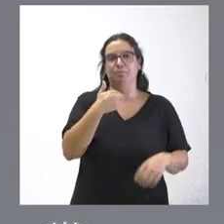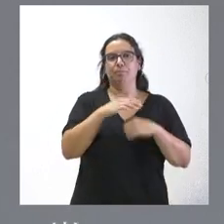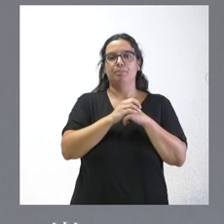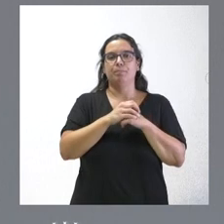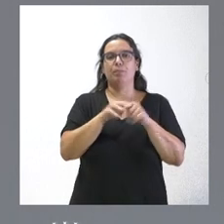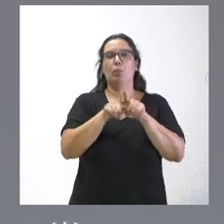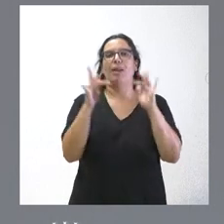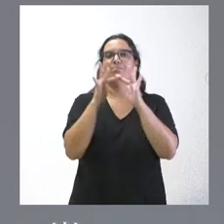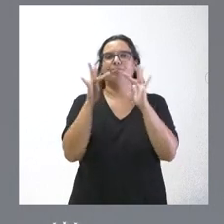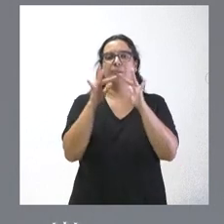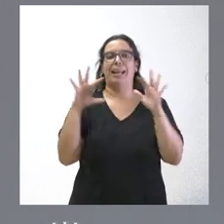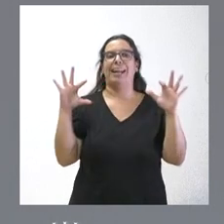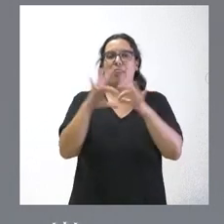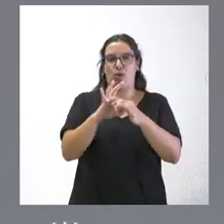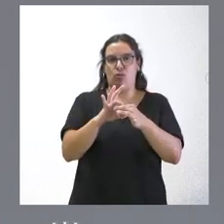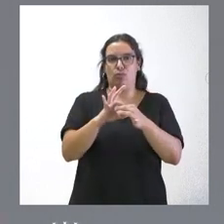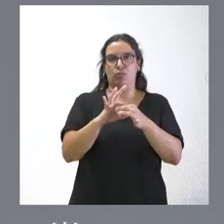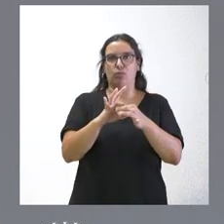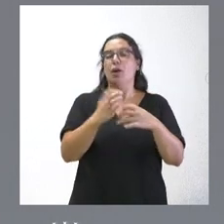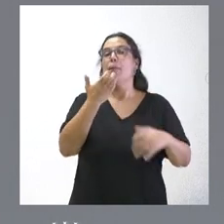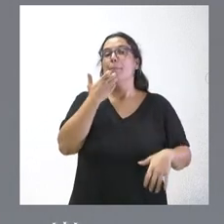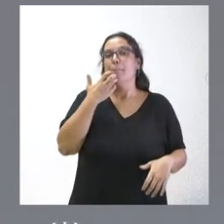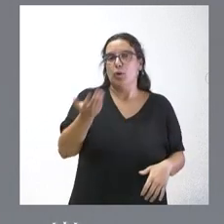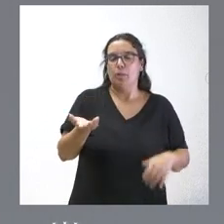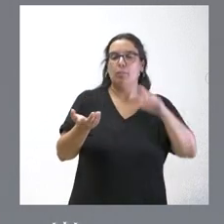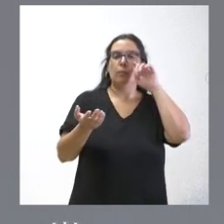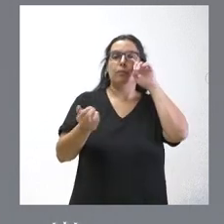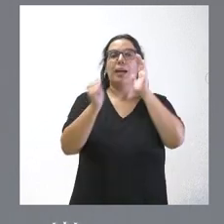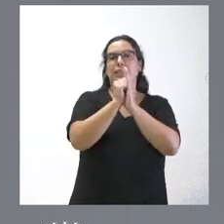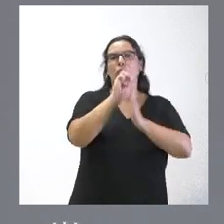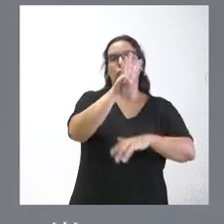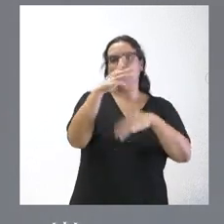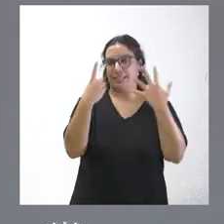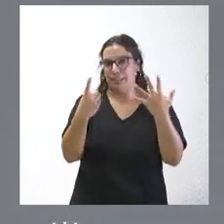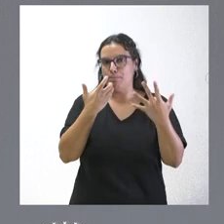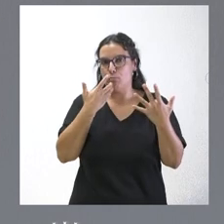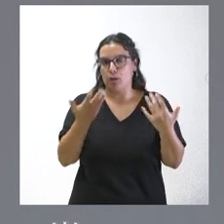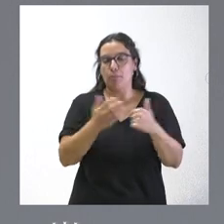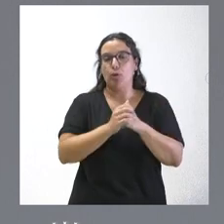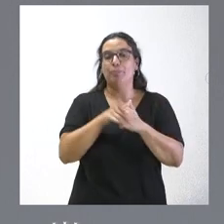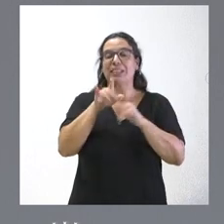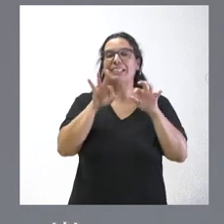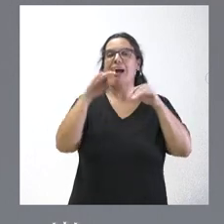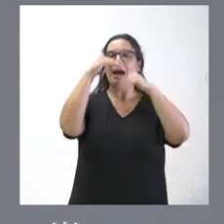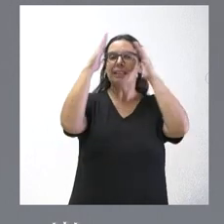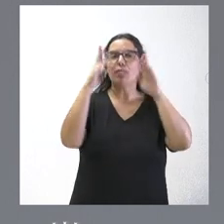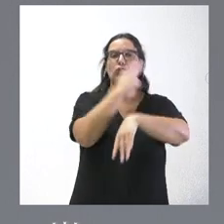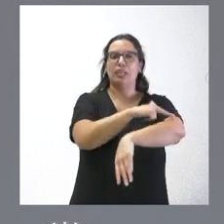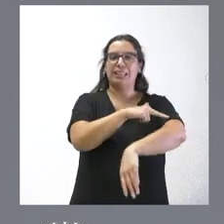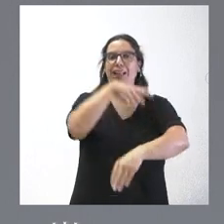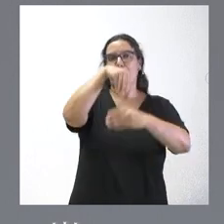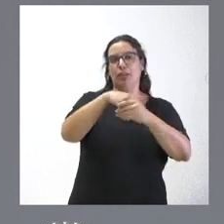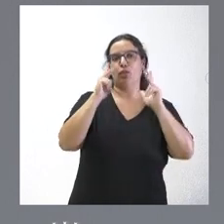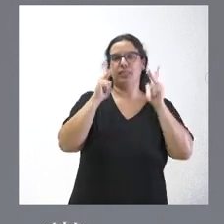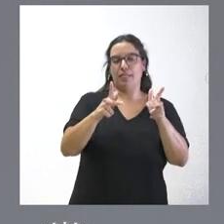relación por ejemplo por leerles el artículo 36 es el de la atención sanitaria en la